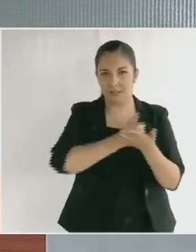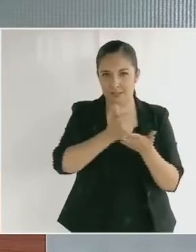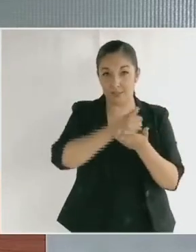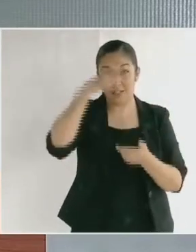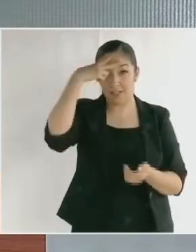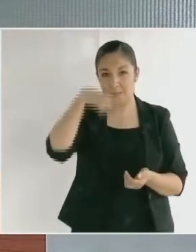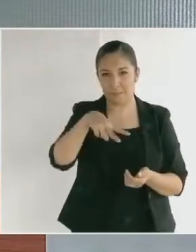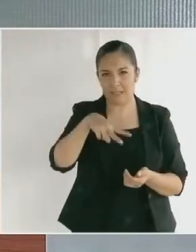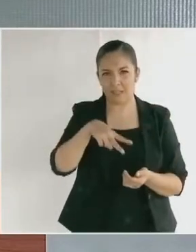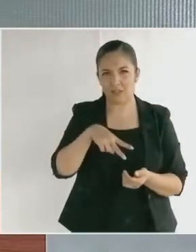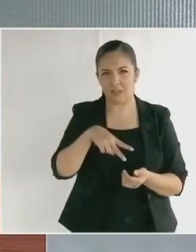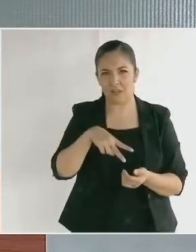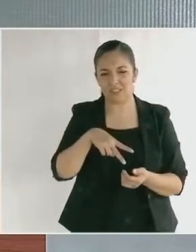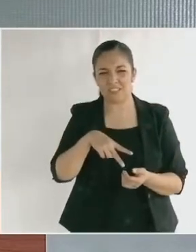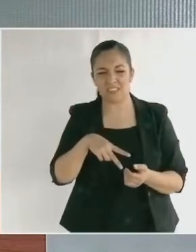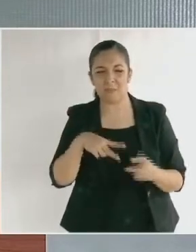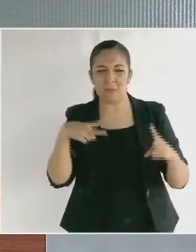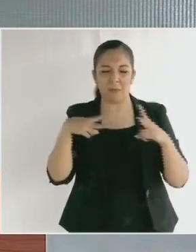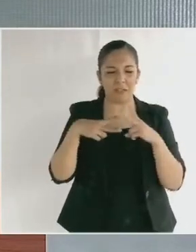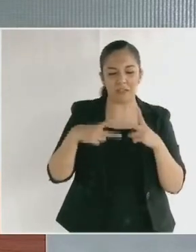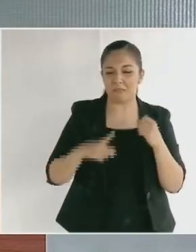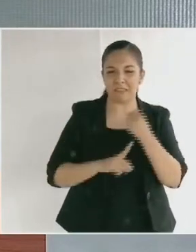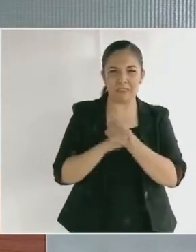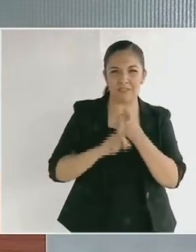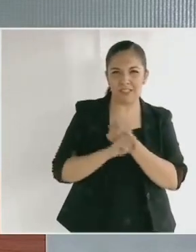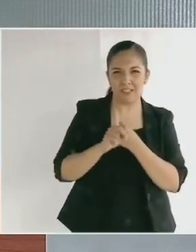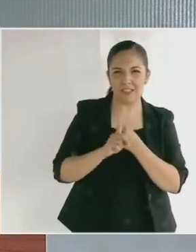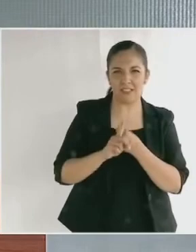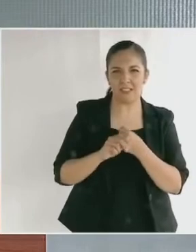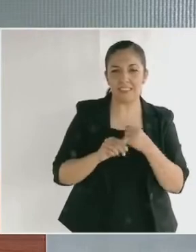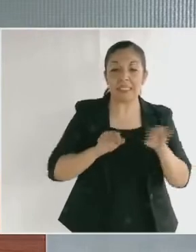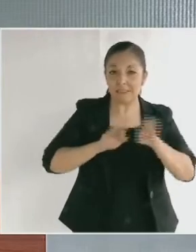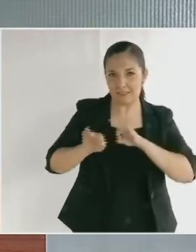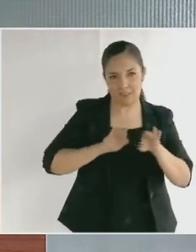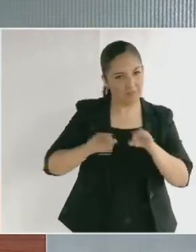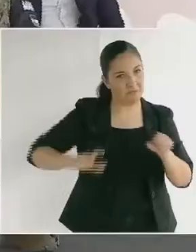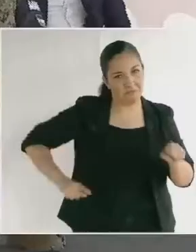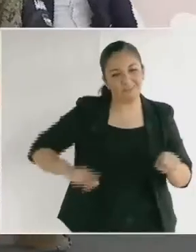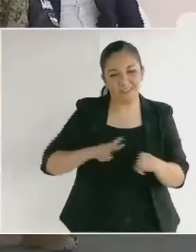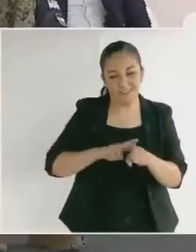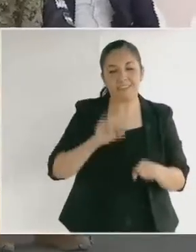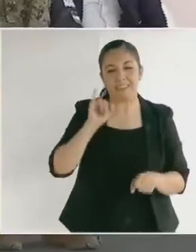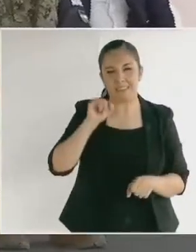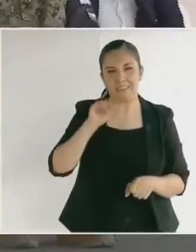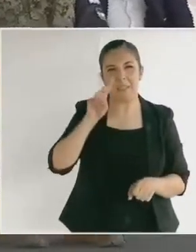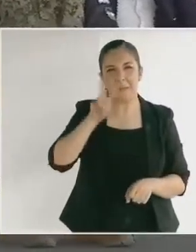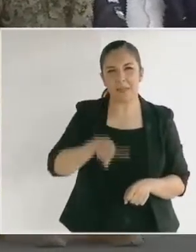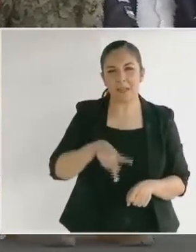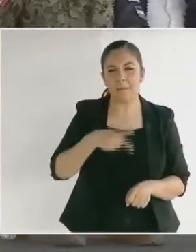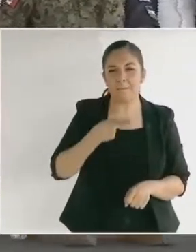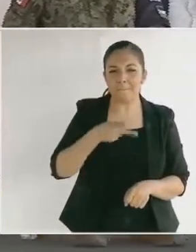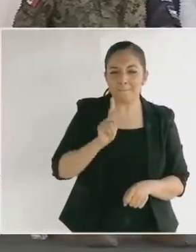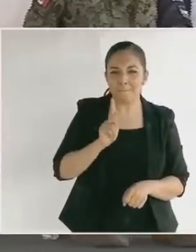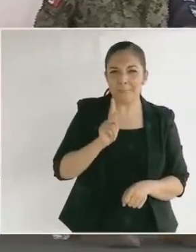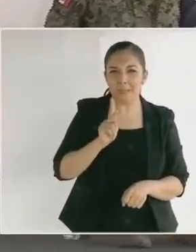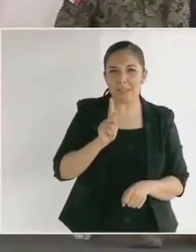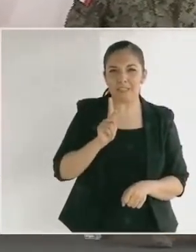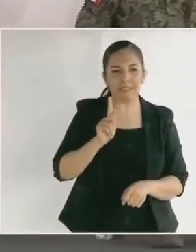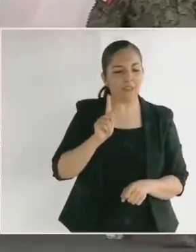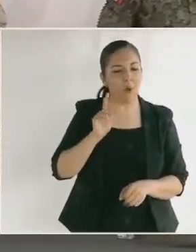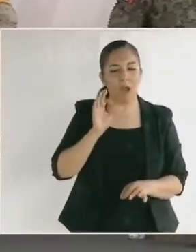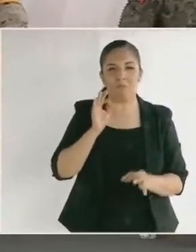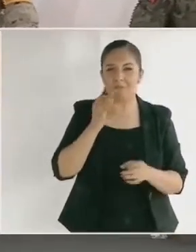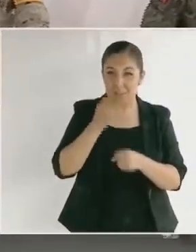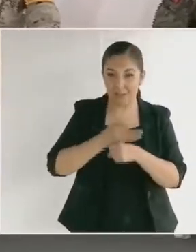de diferencias y las tensiones propias del quehacer gubernamental, he podido comprobar en un momento crucial de